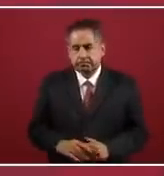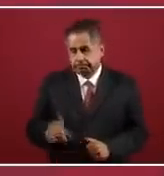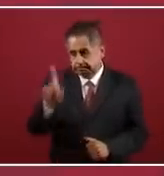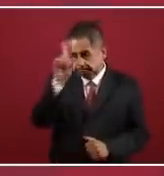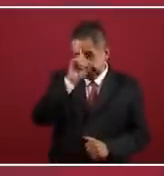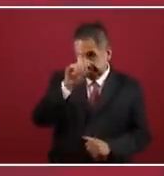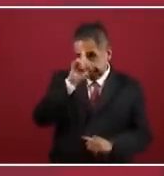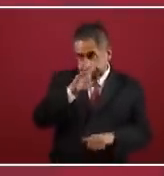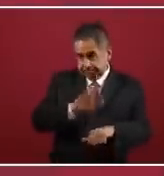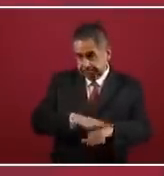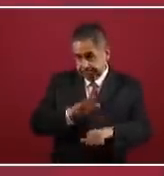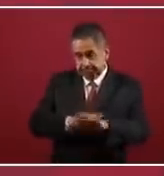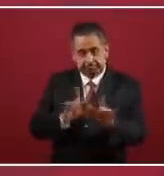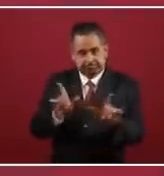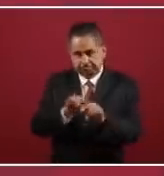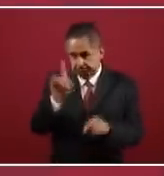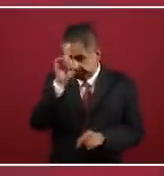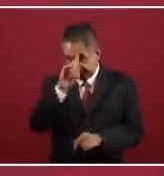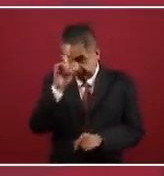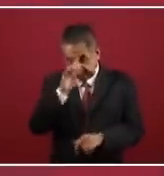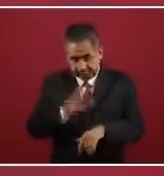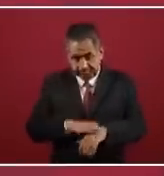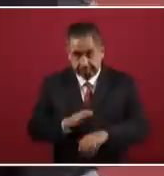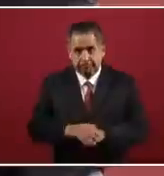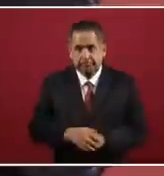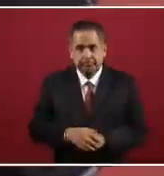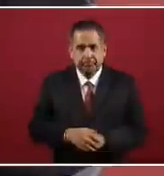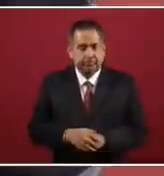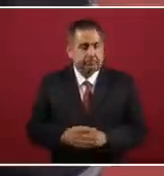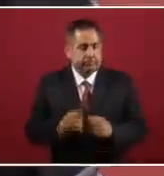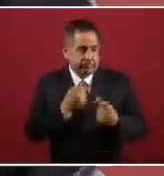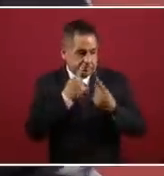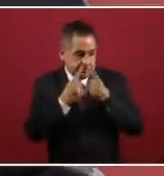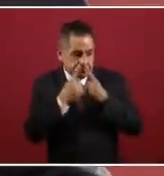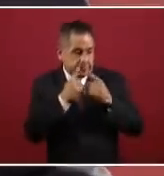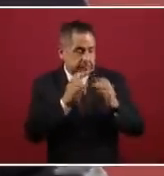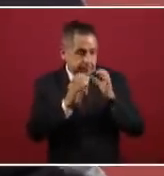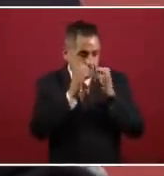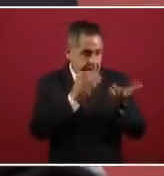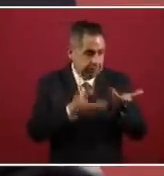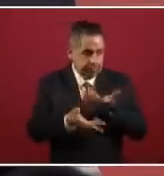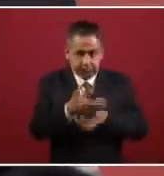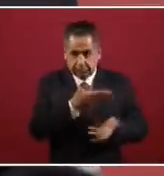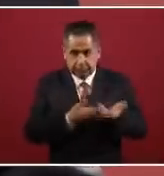recomendación, nada más, que se dialogue, ¿sí?